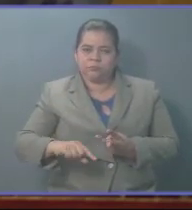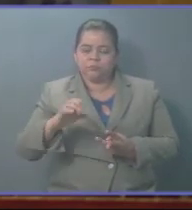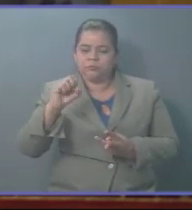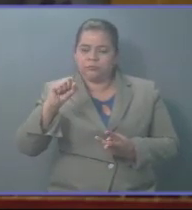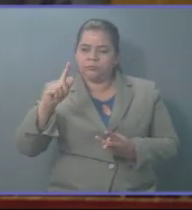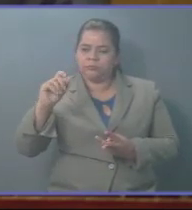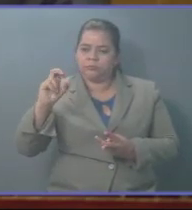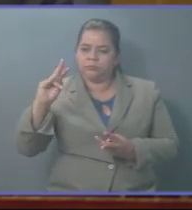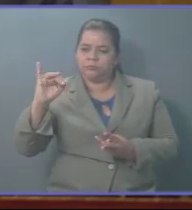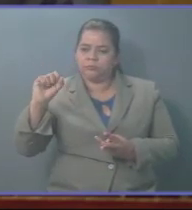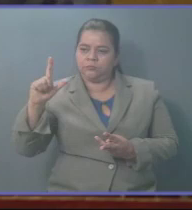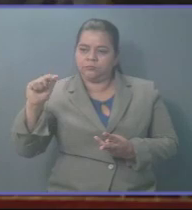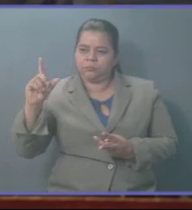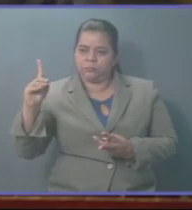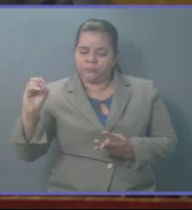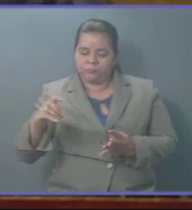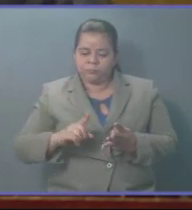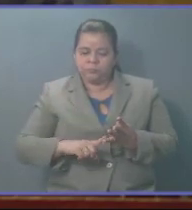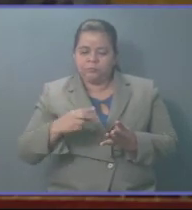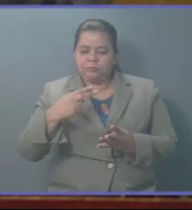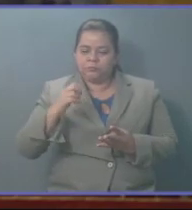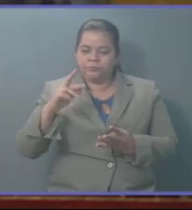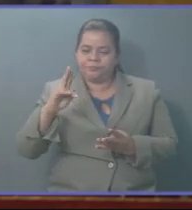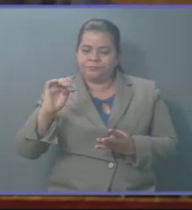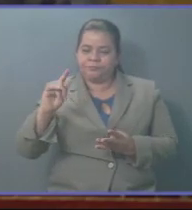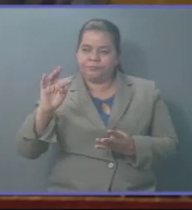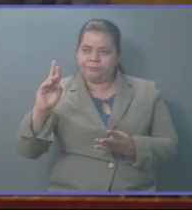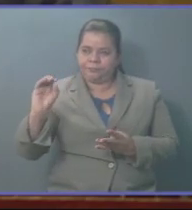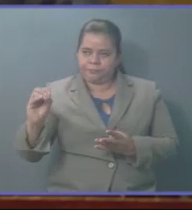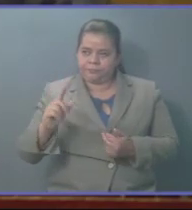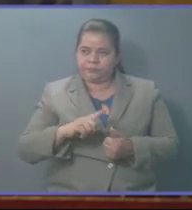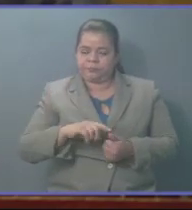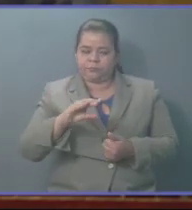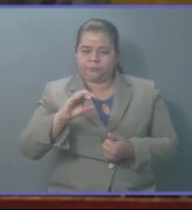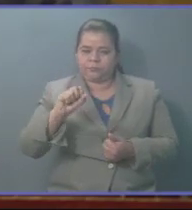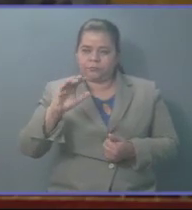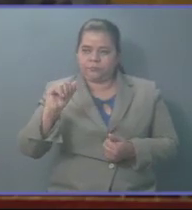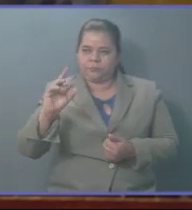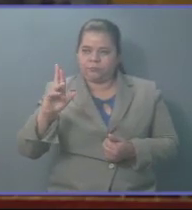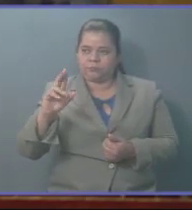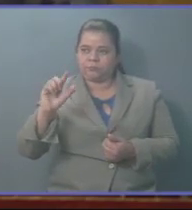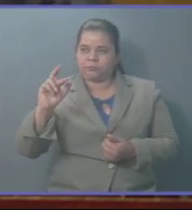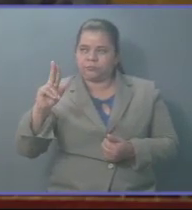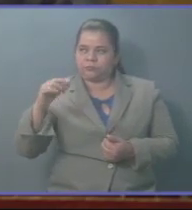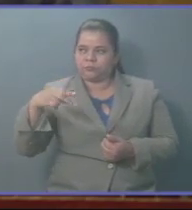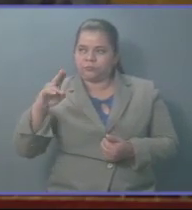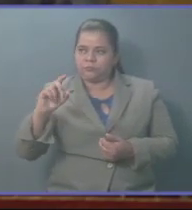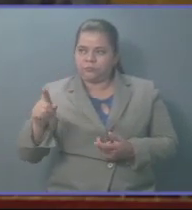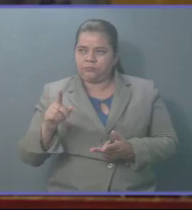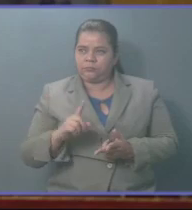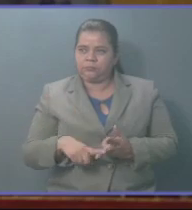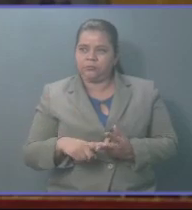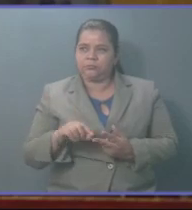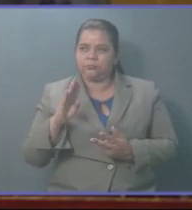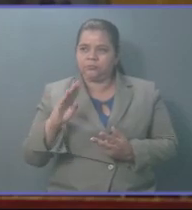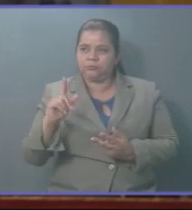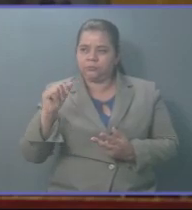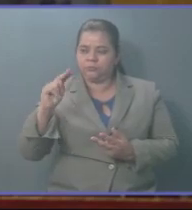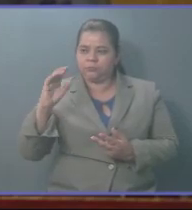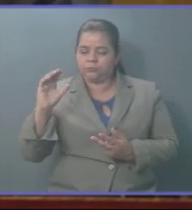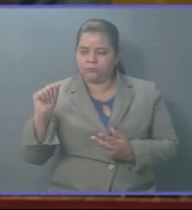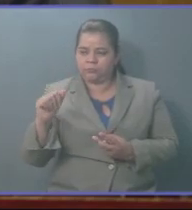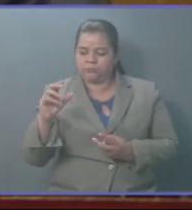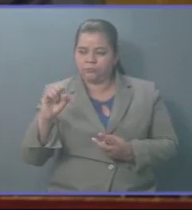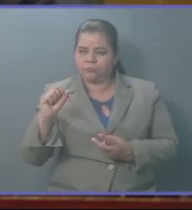Pineda, señor Edilberto Hernández Castillo, señor Oscar Armando Vázquez Gil, señora Blanca Lidia